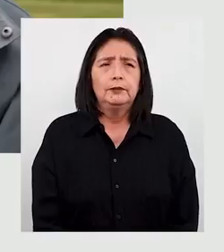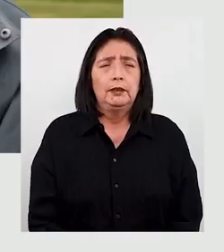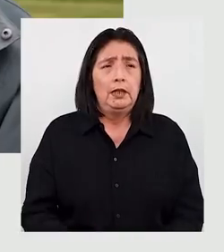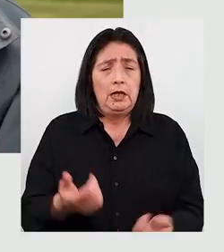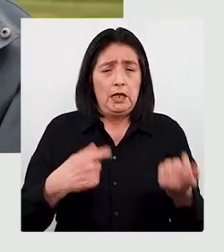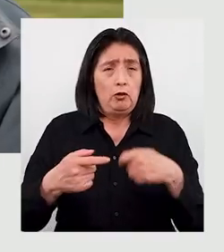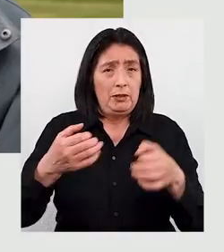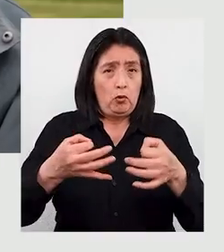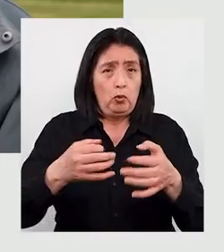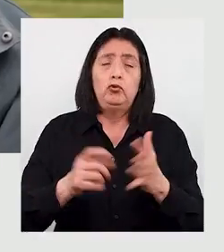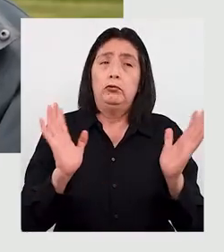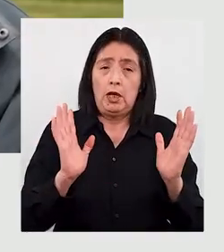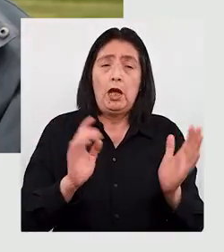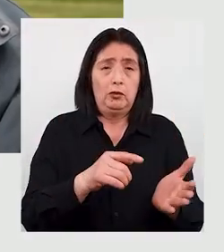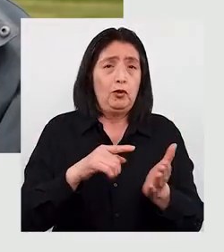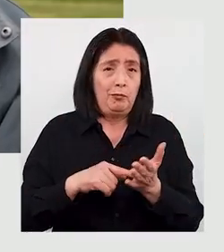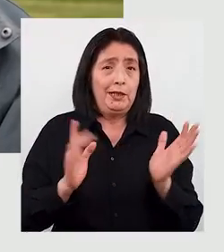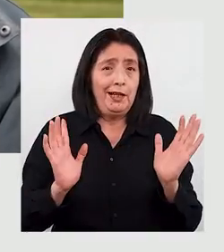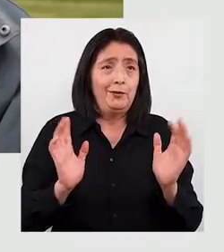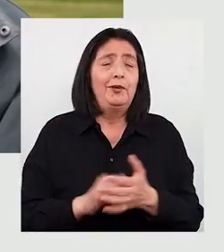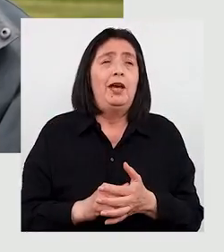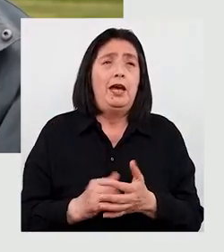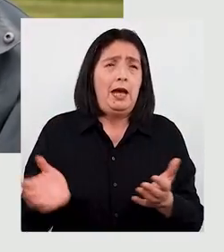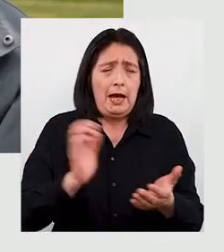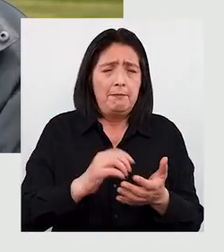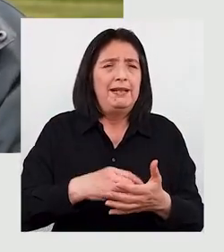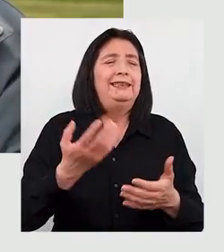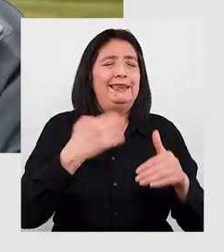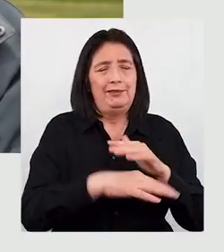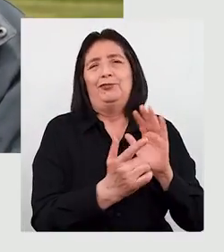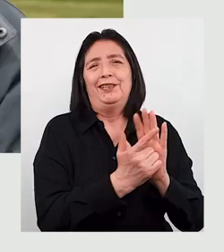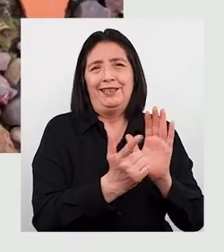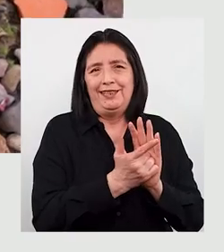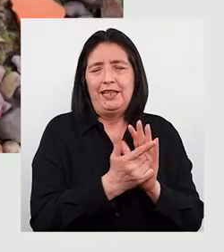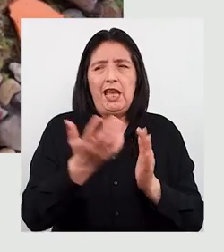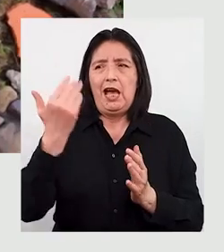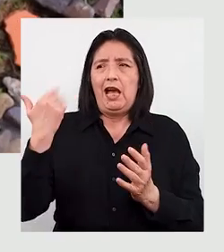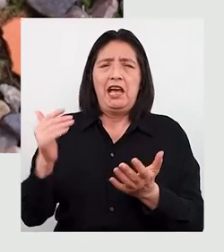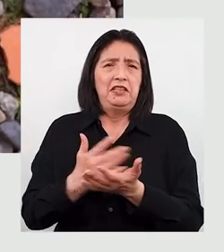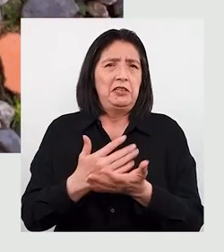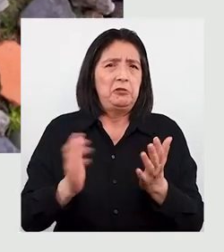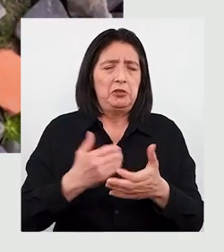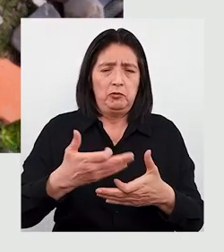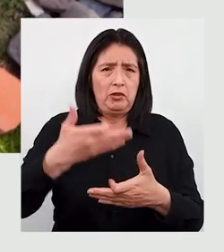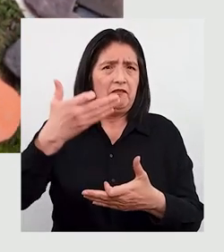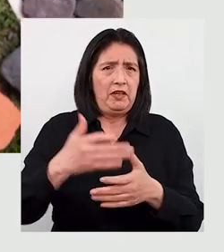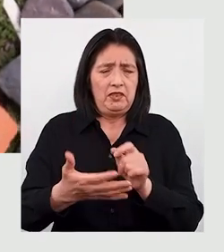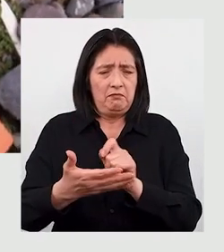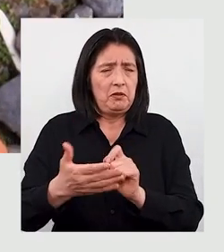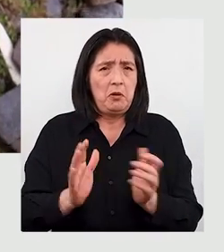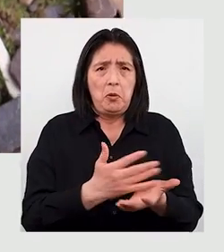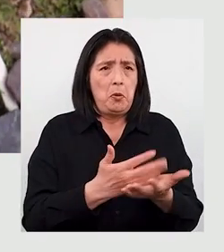El comercio justo nos ha obligado a ser más formal. Si realmente antes no teníamos ficha técnica,